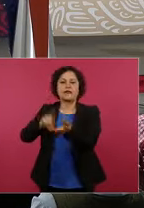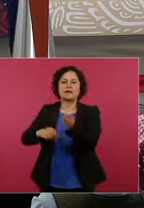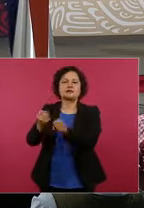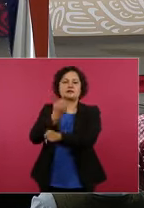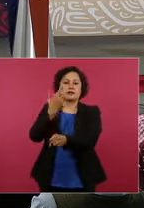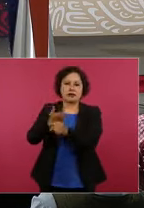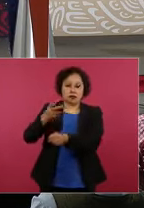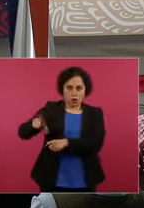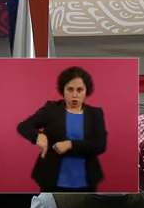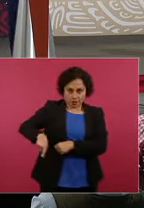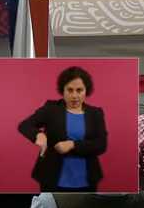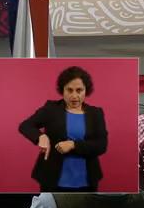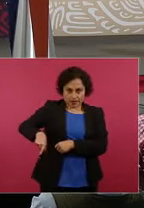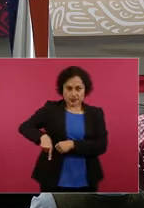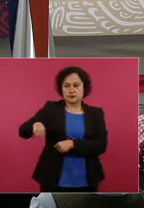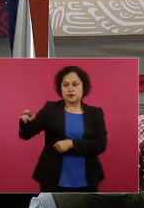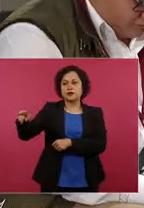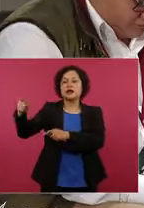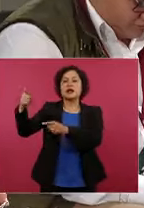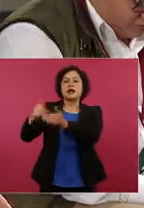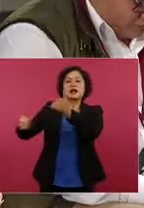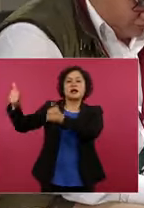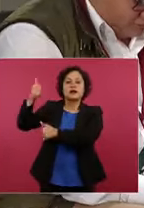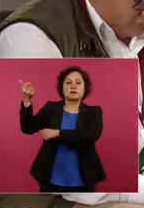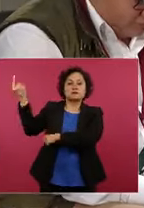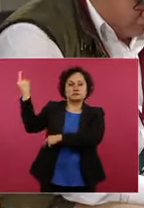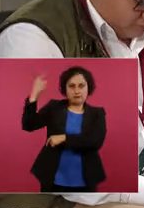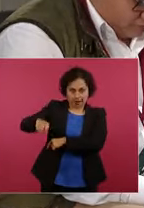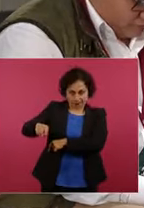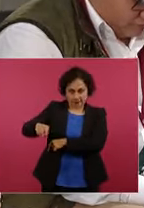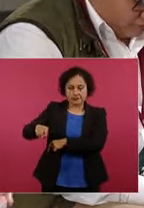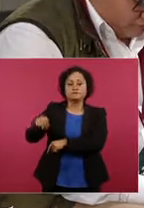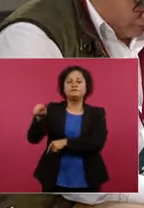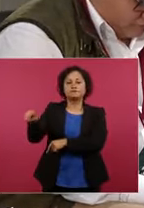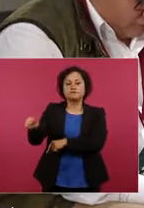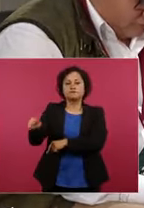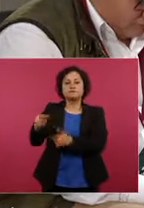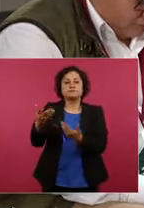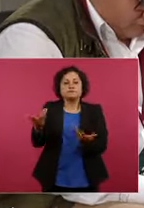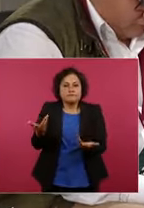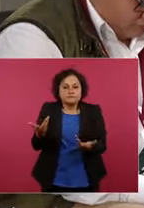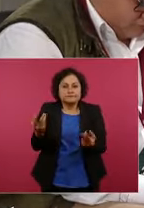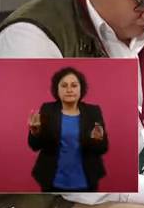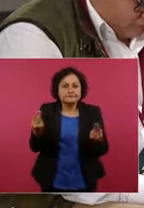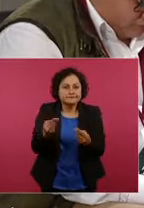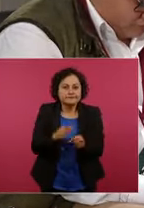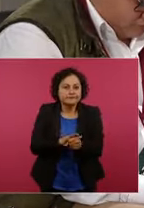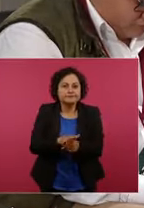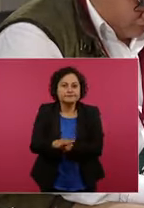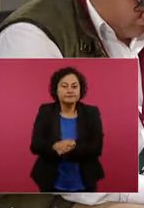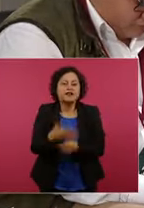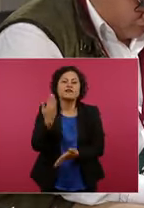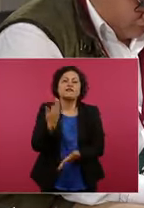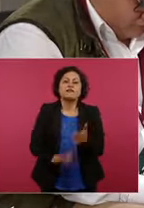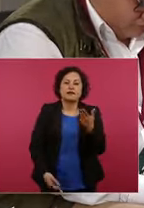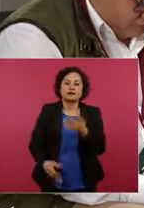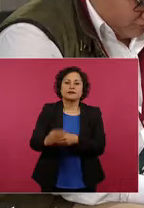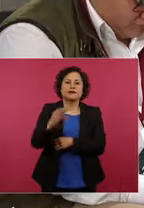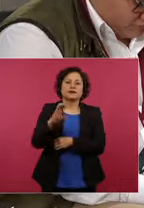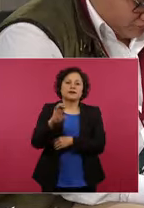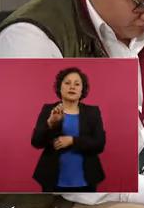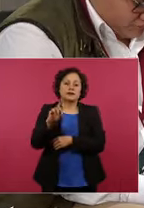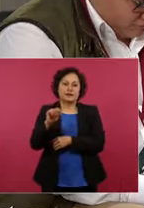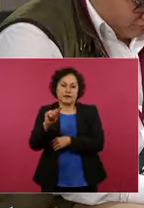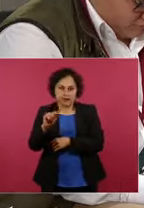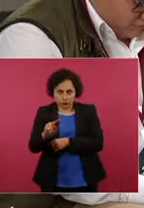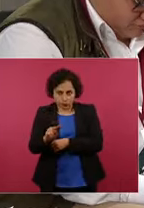Gobernación, por instrucción de la secretaria. ¿Qué necesitamos? Que ahora la SEDATU, el RAN